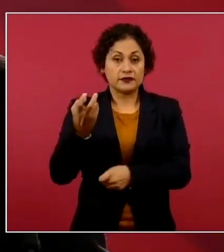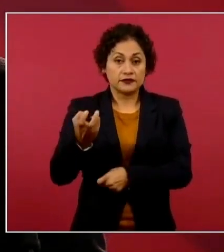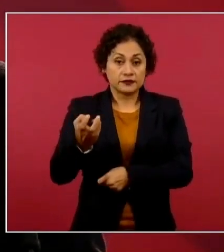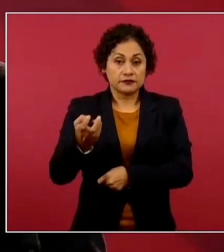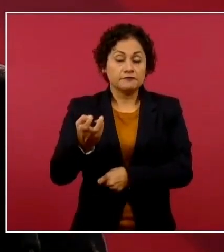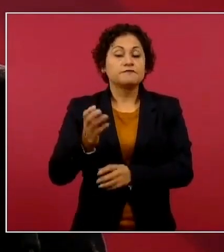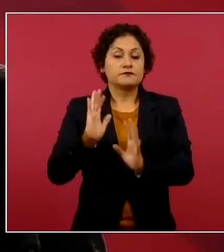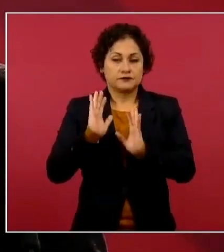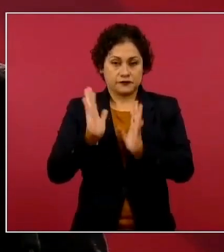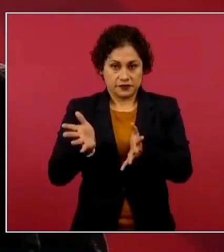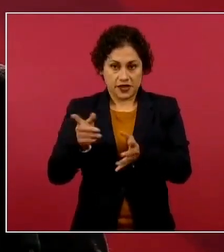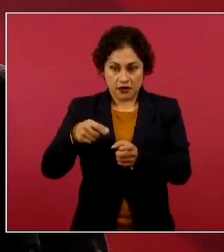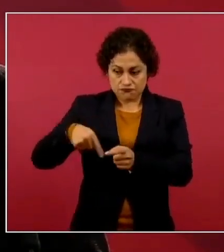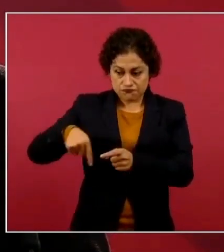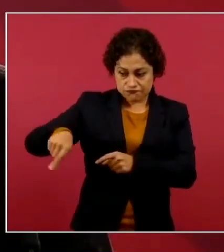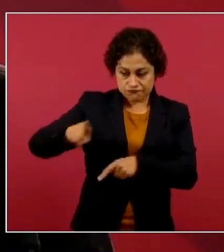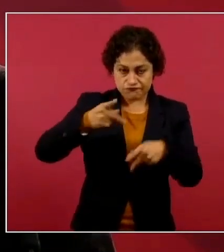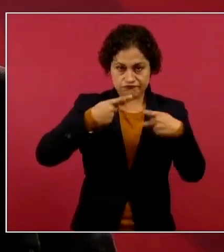se está